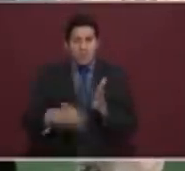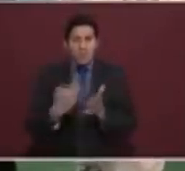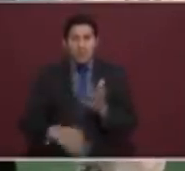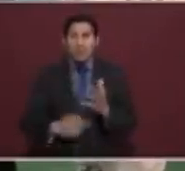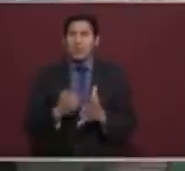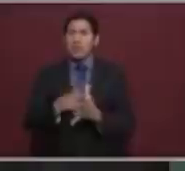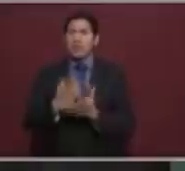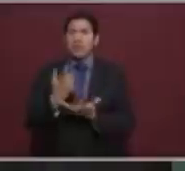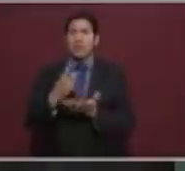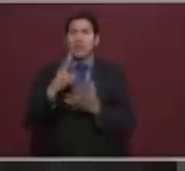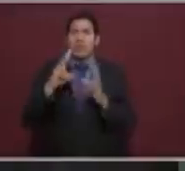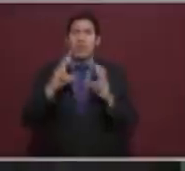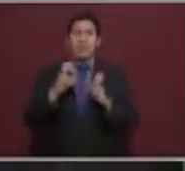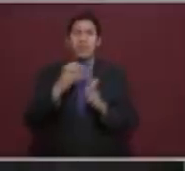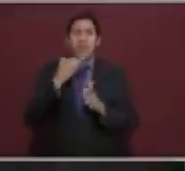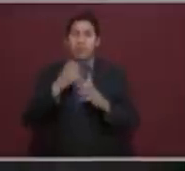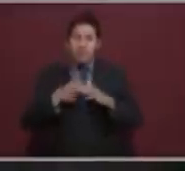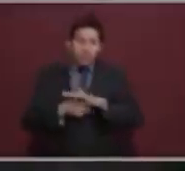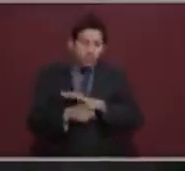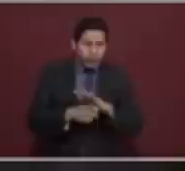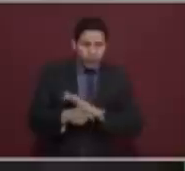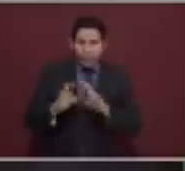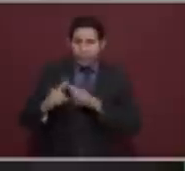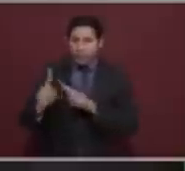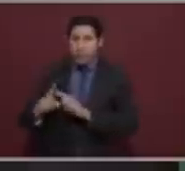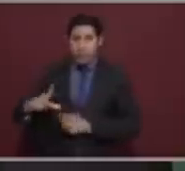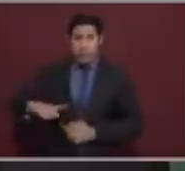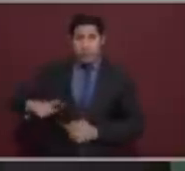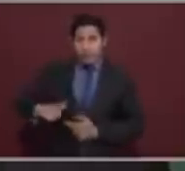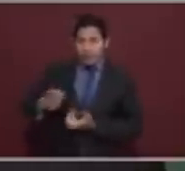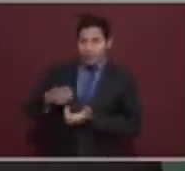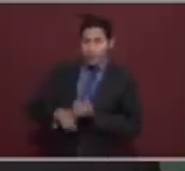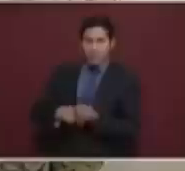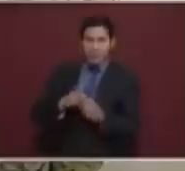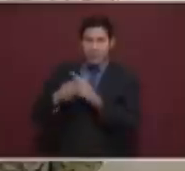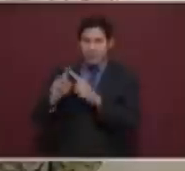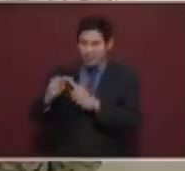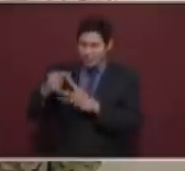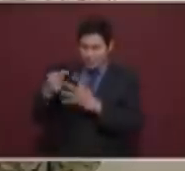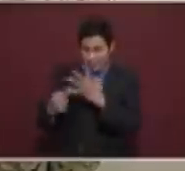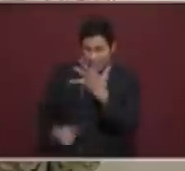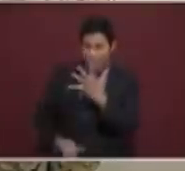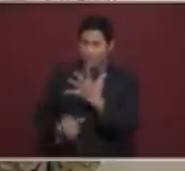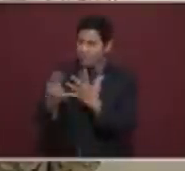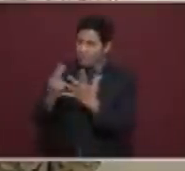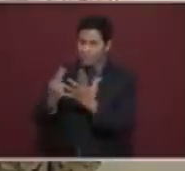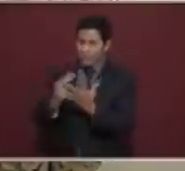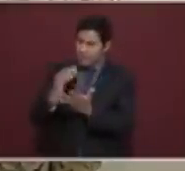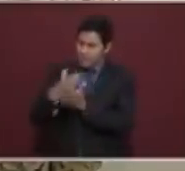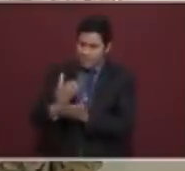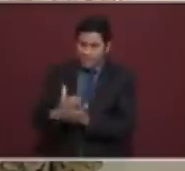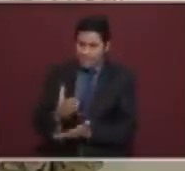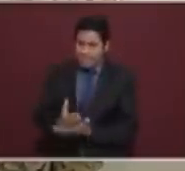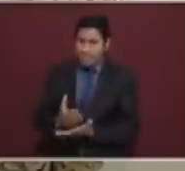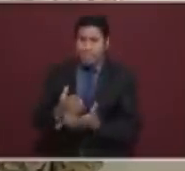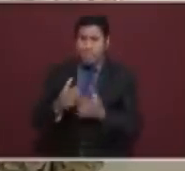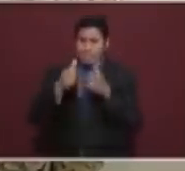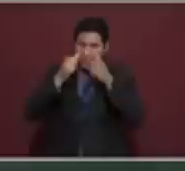en el gobierno entonces como todo eso se va a tender vamos